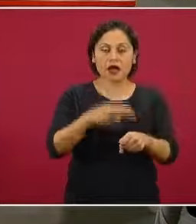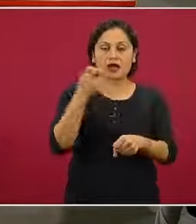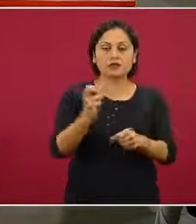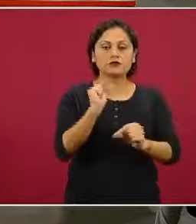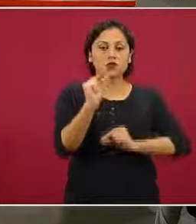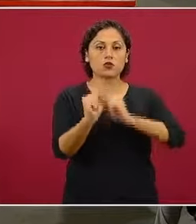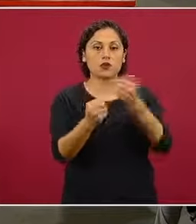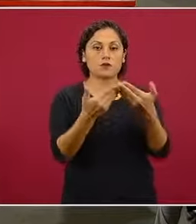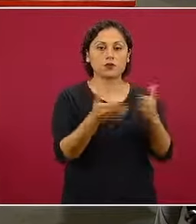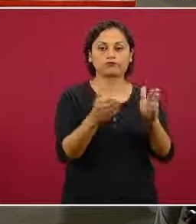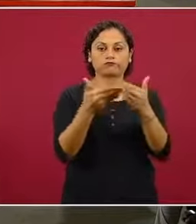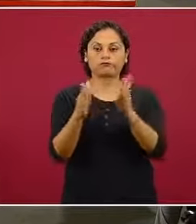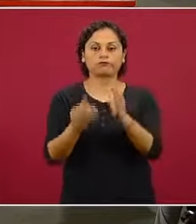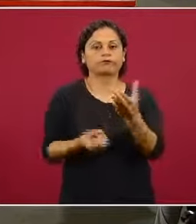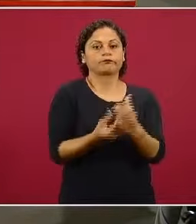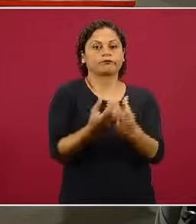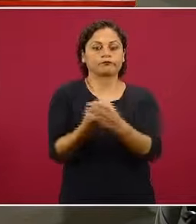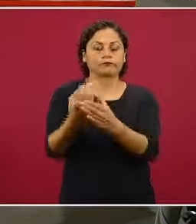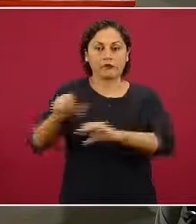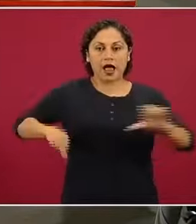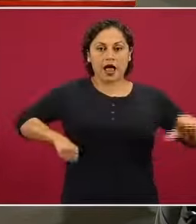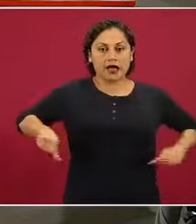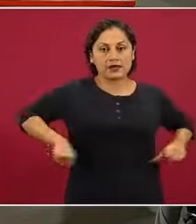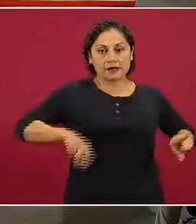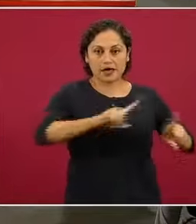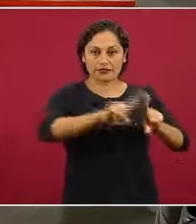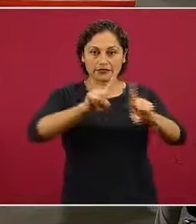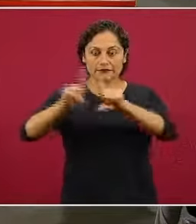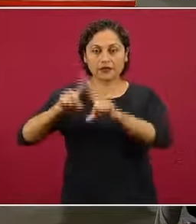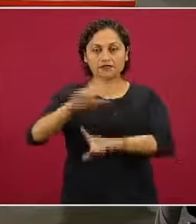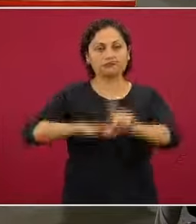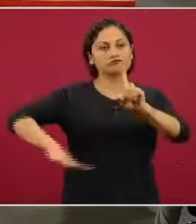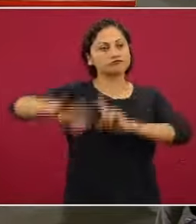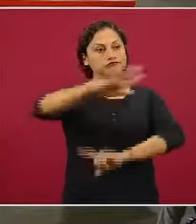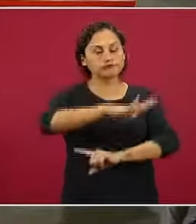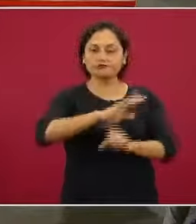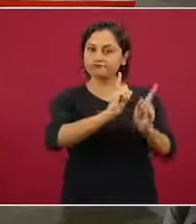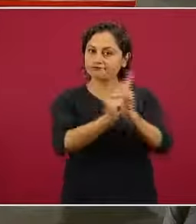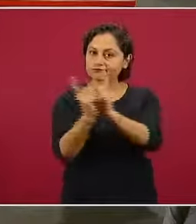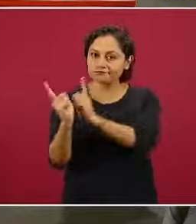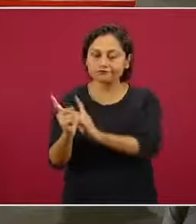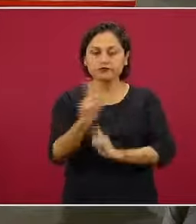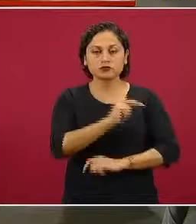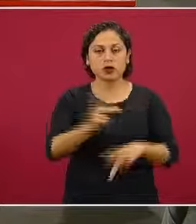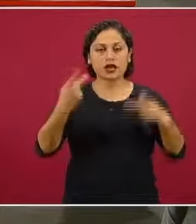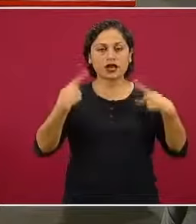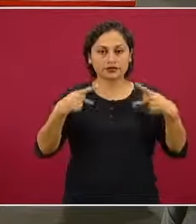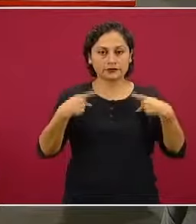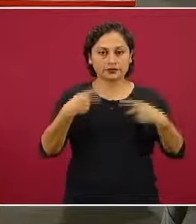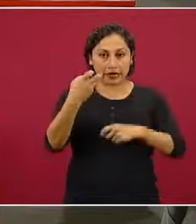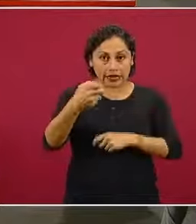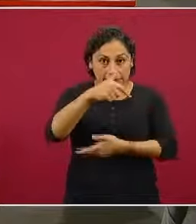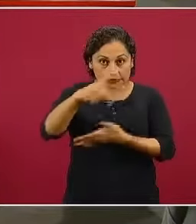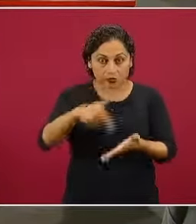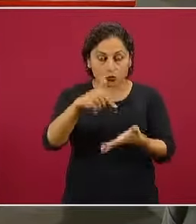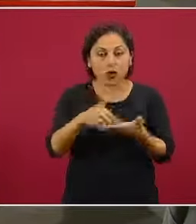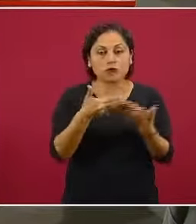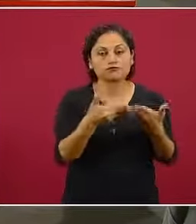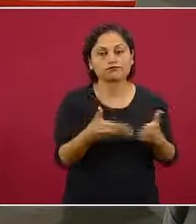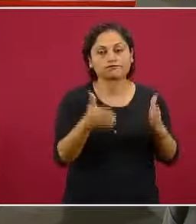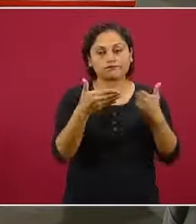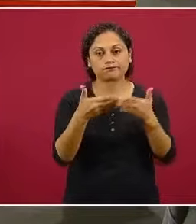las actividades públicas, las actividades que realizamos en los espacios donde convivimos unos y otros de manera estrecha,